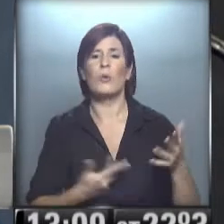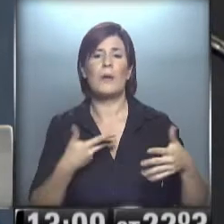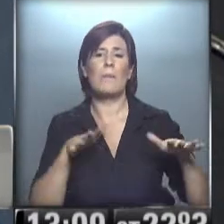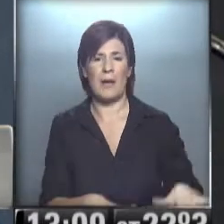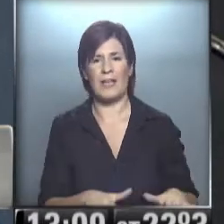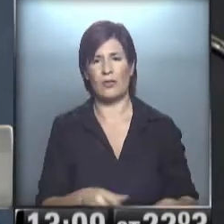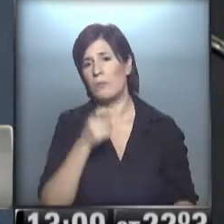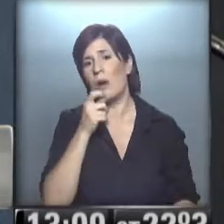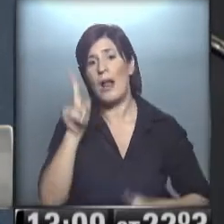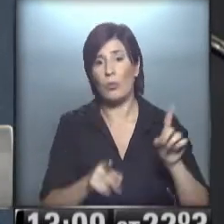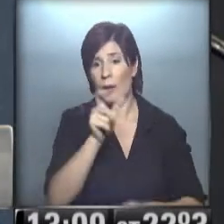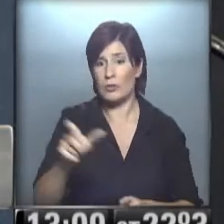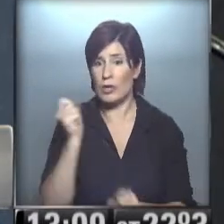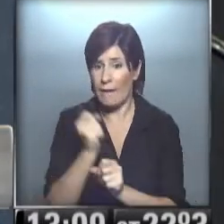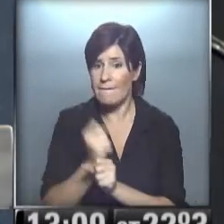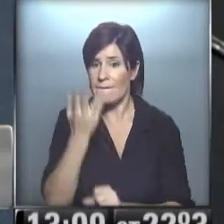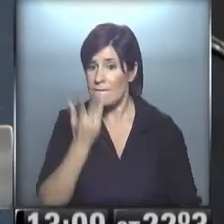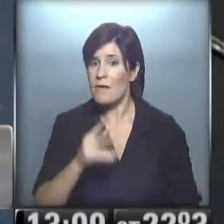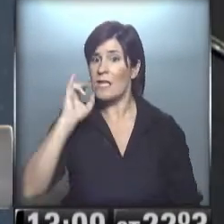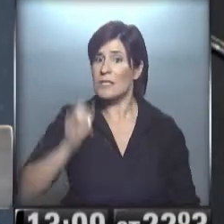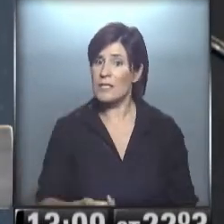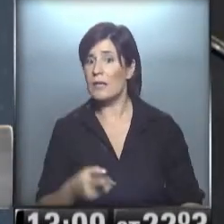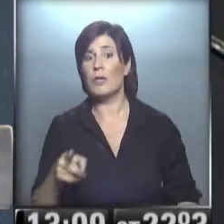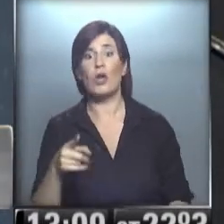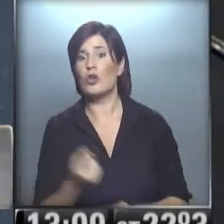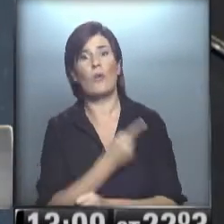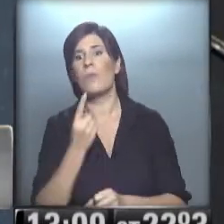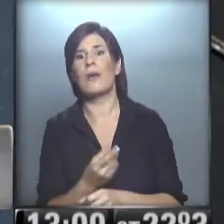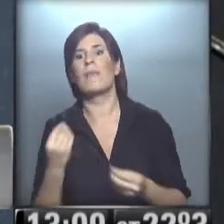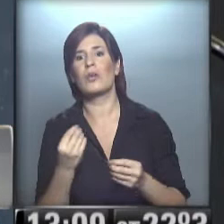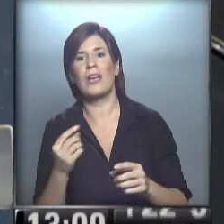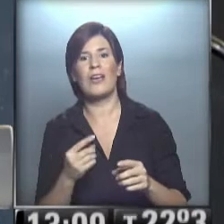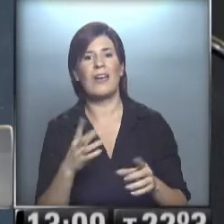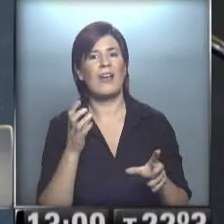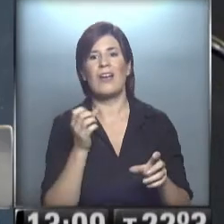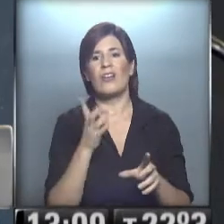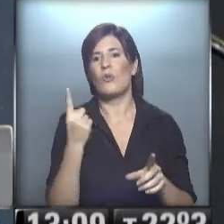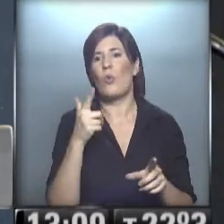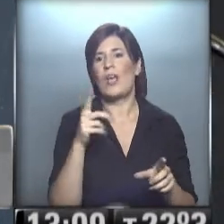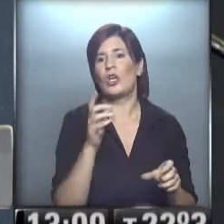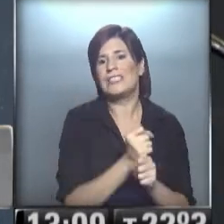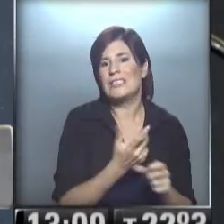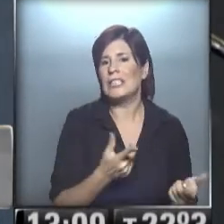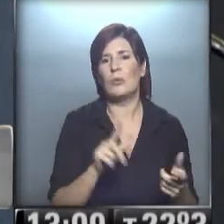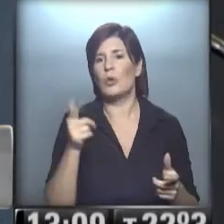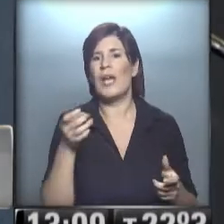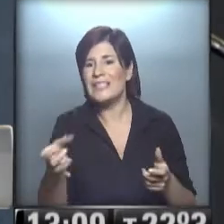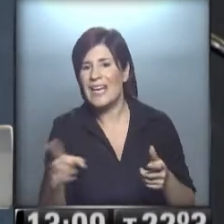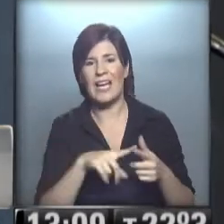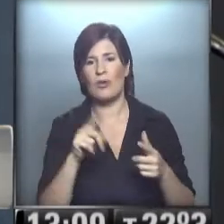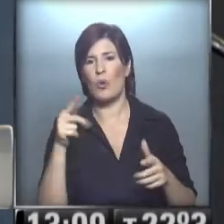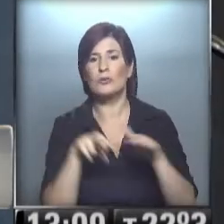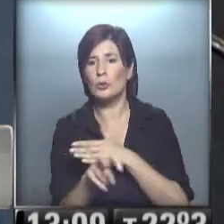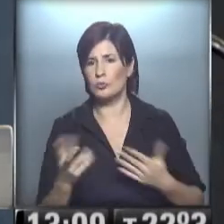trabajadores que quieren trabajar no lo pueden hacer porque no tienen forma de trasladarse a sus lugares de trabajo porque no tienen colectivos trenes y subtes